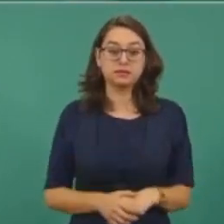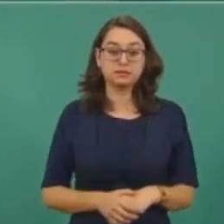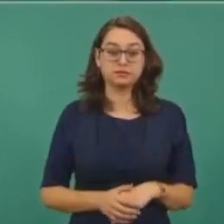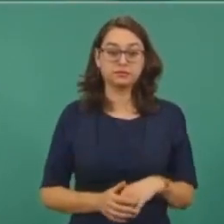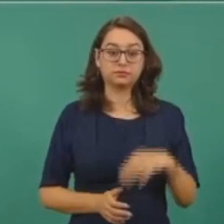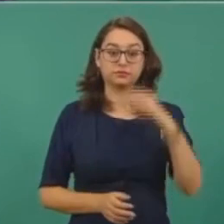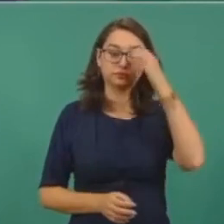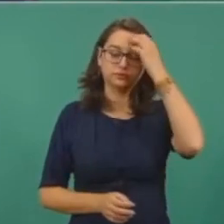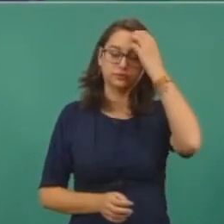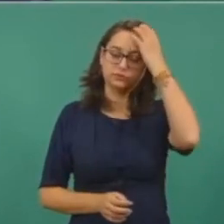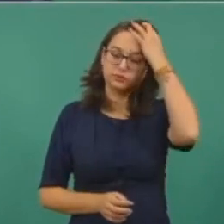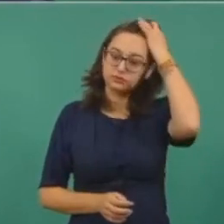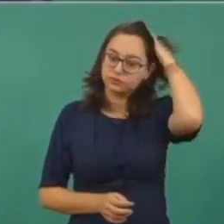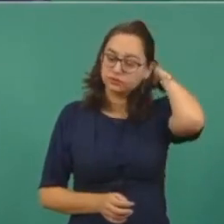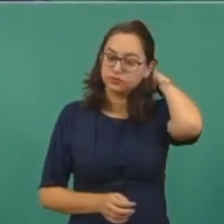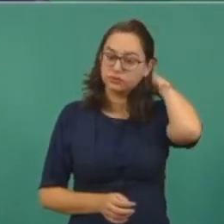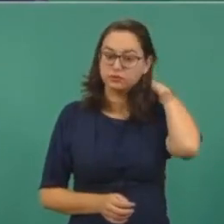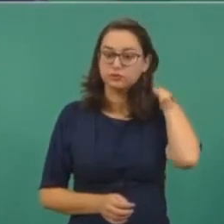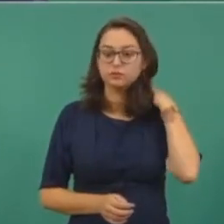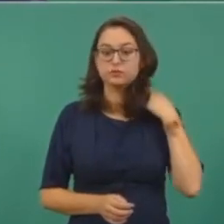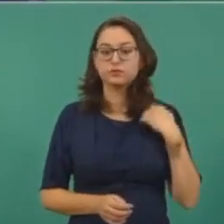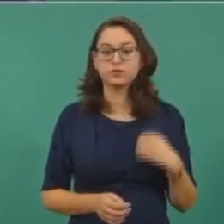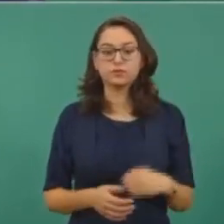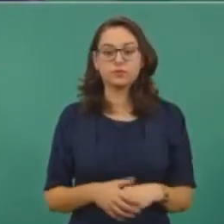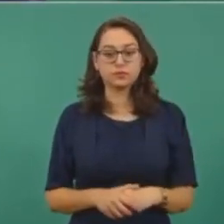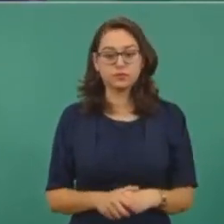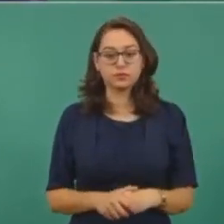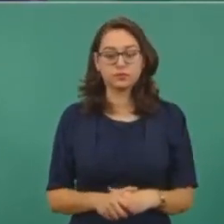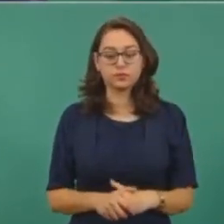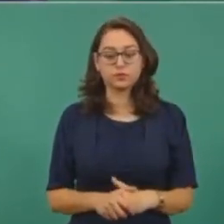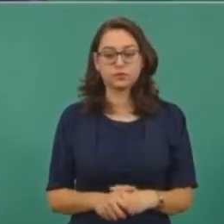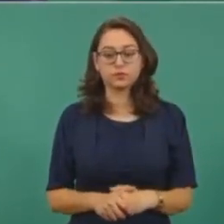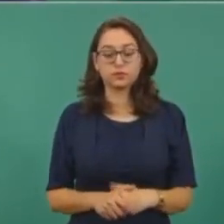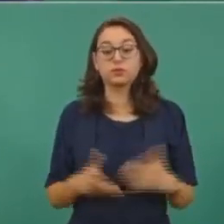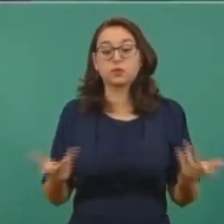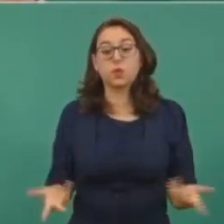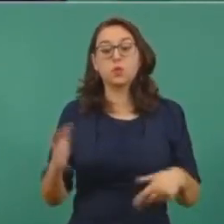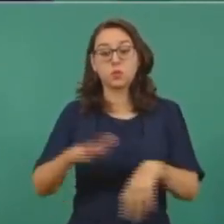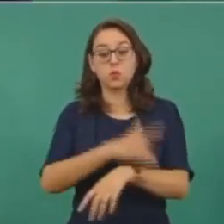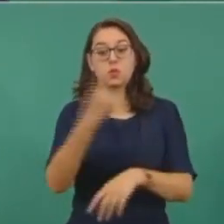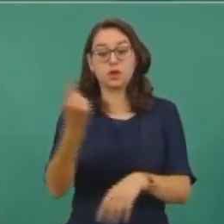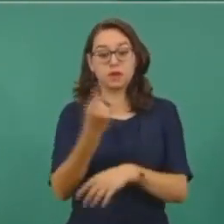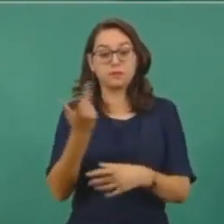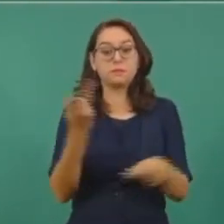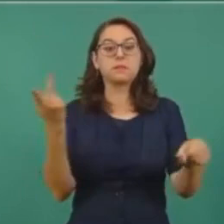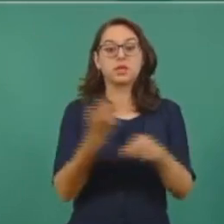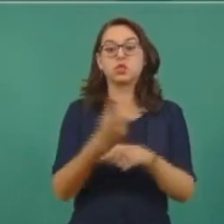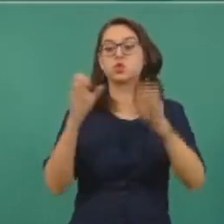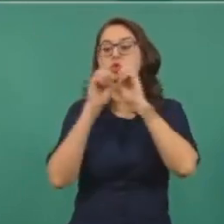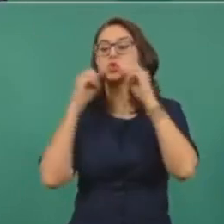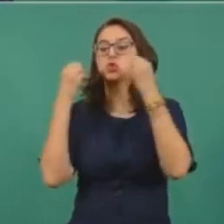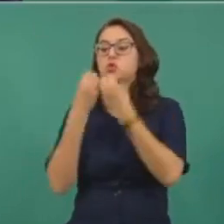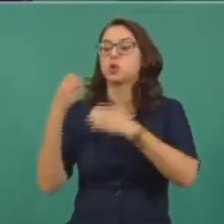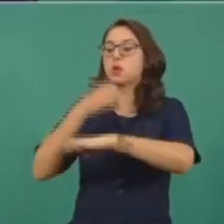convocamos a una rueda de prensa una organización empresarial